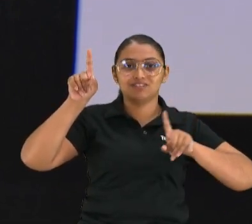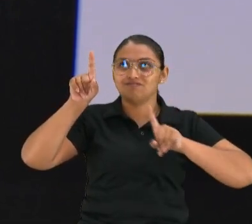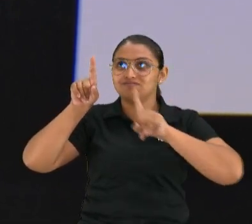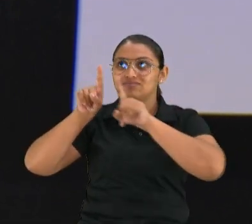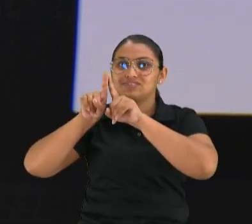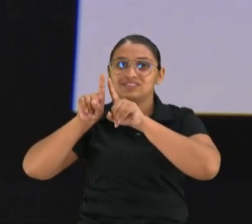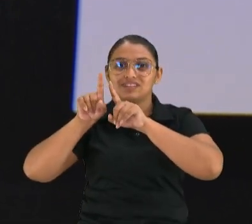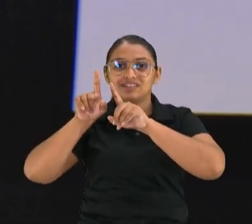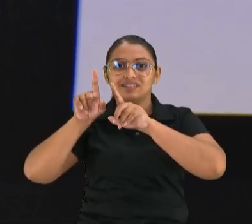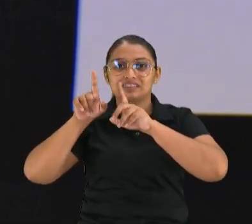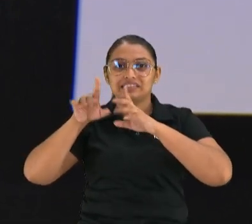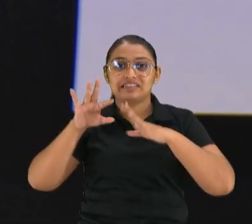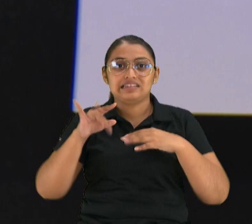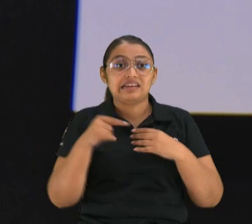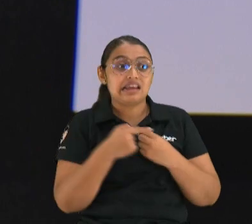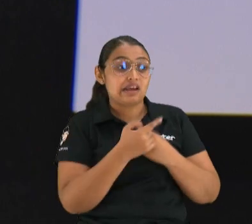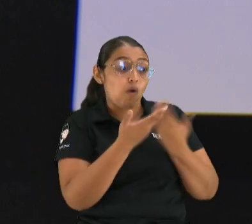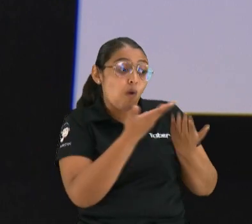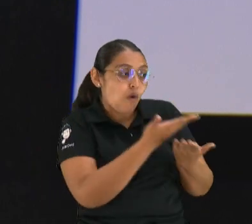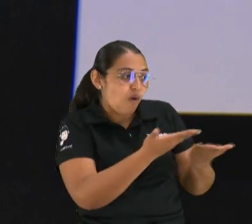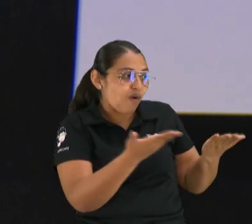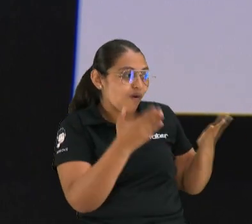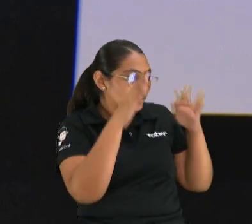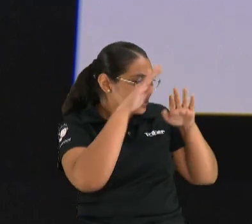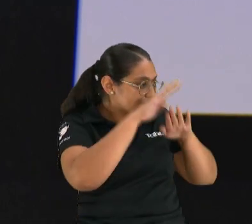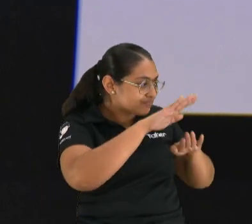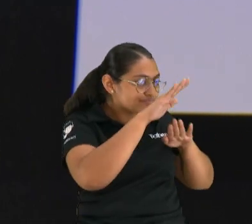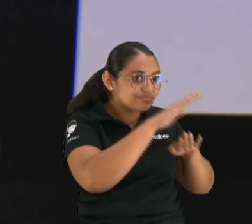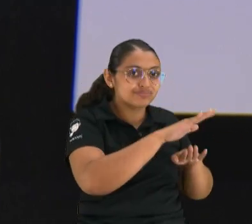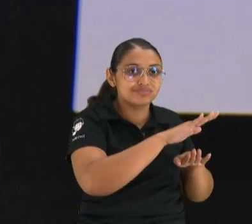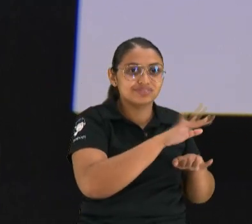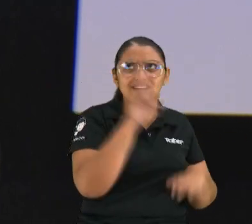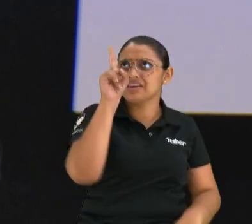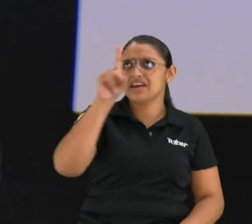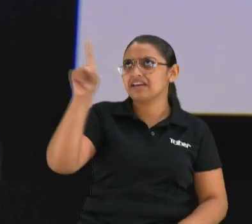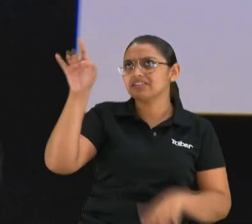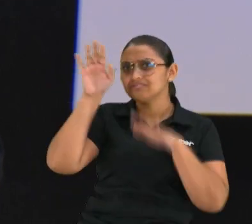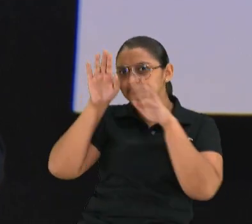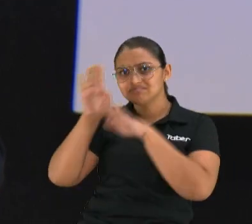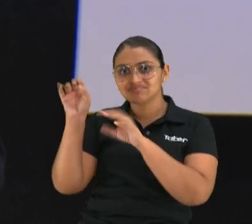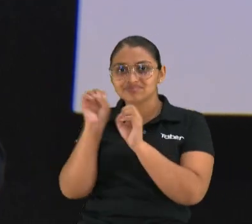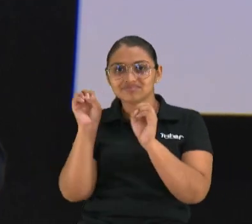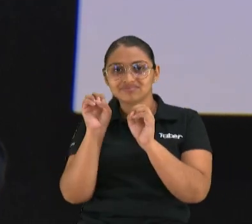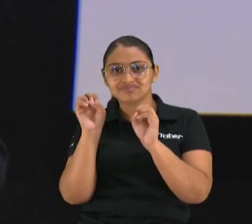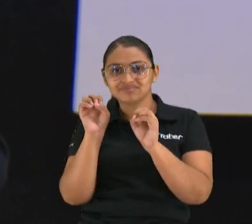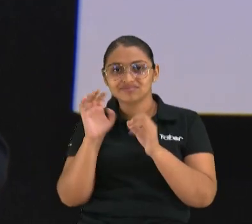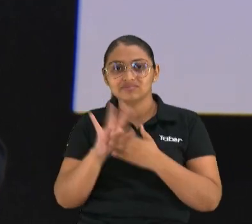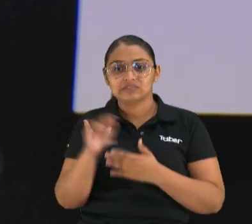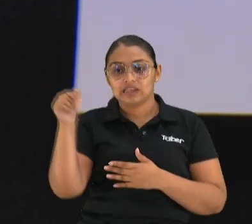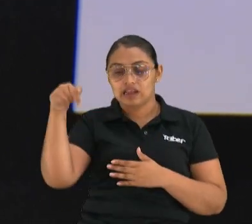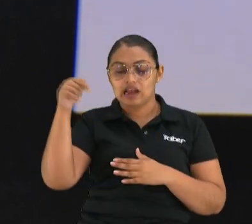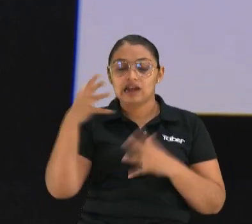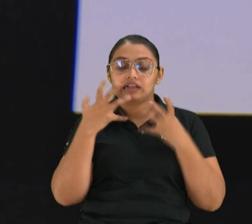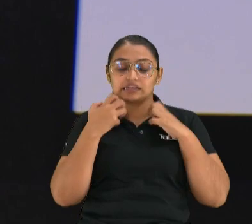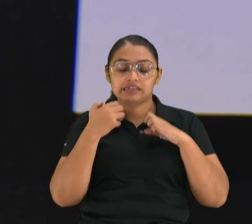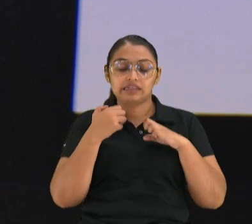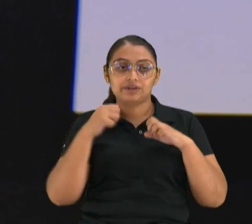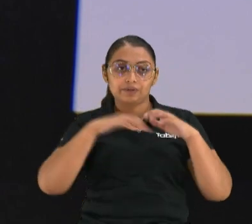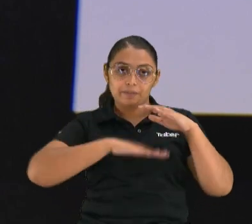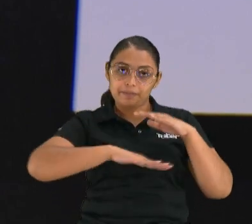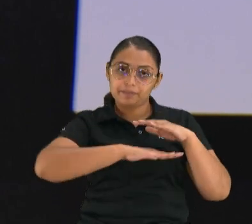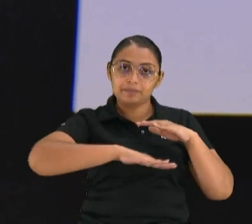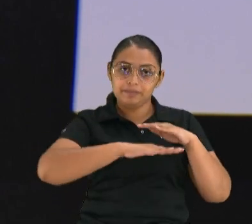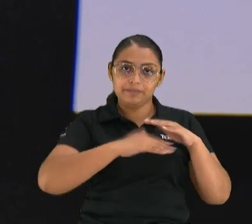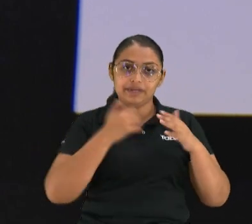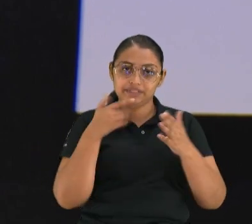antes que el creador quiero que vaya conmigo para poner fundamento de todo lo que he dicho a romanos capítulo